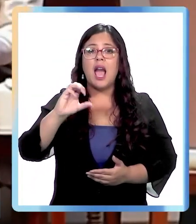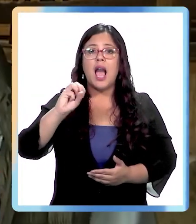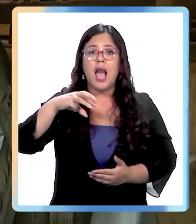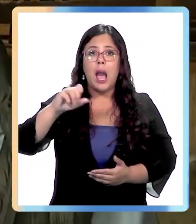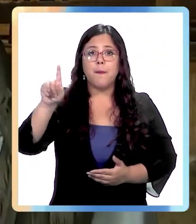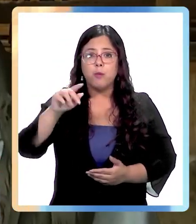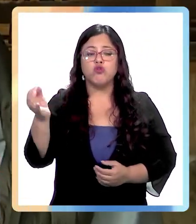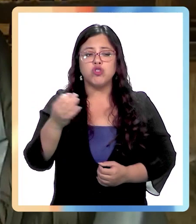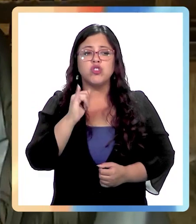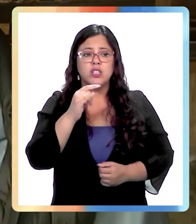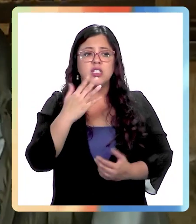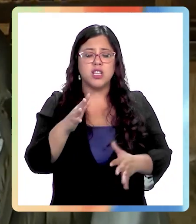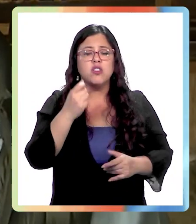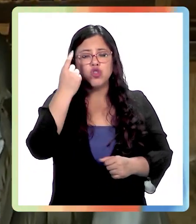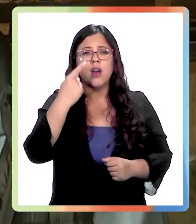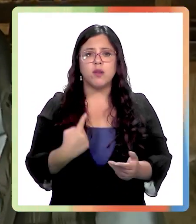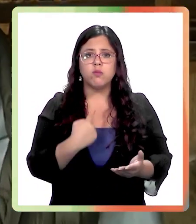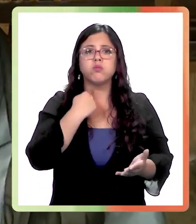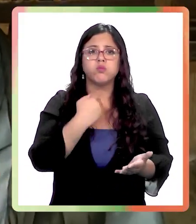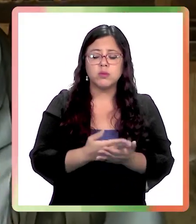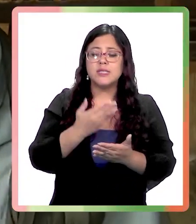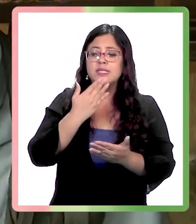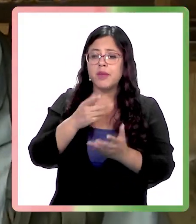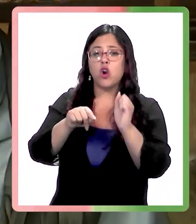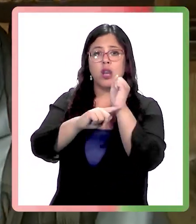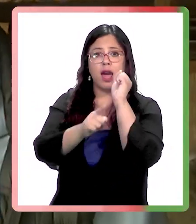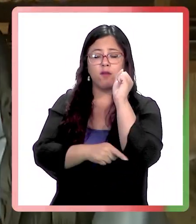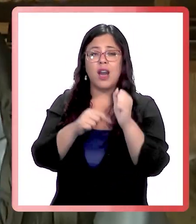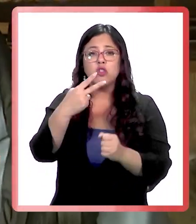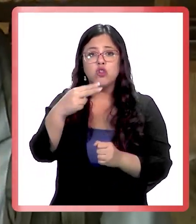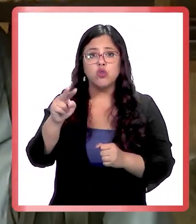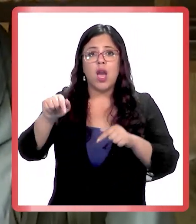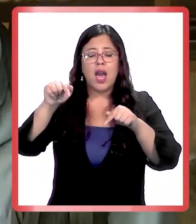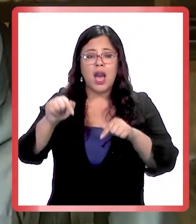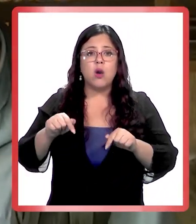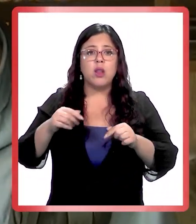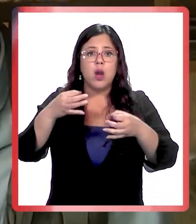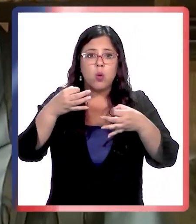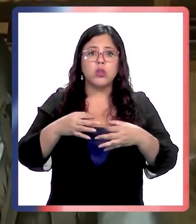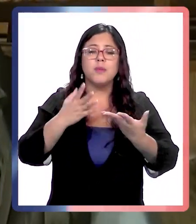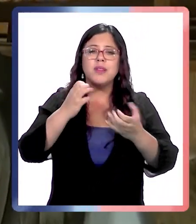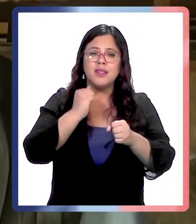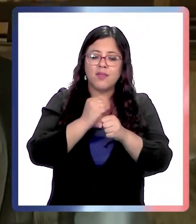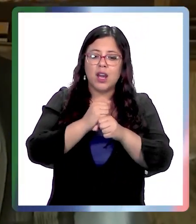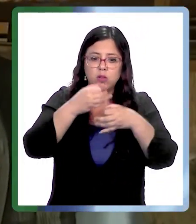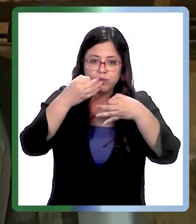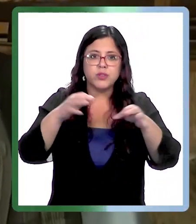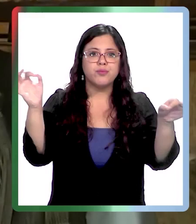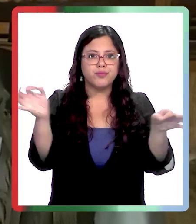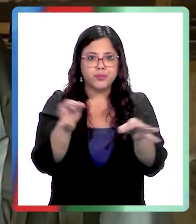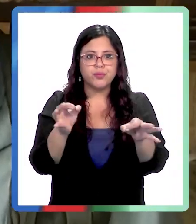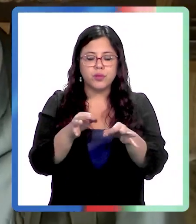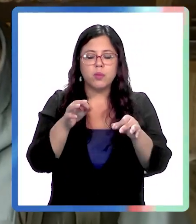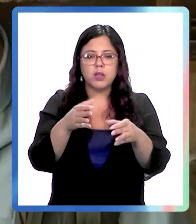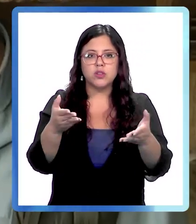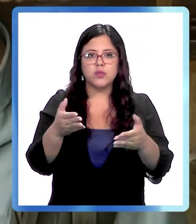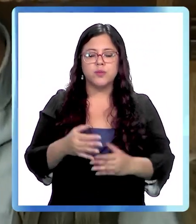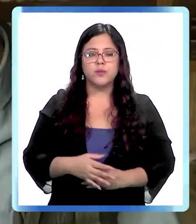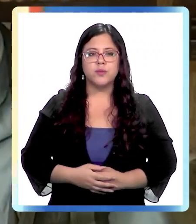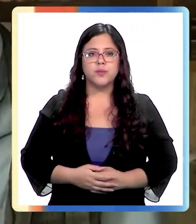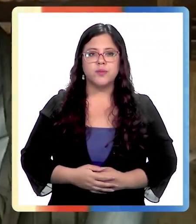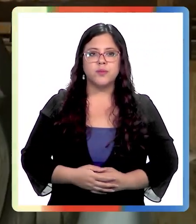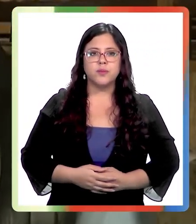estar en conocimiento de esta querella y aseguró que junto a sus abogados se encuentran trabajando para dar una declaración al